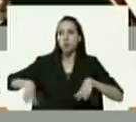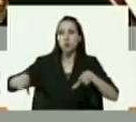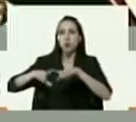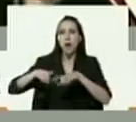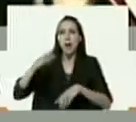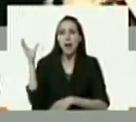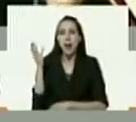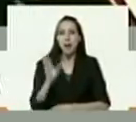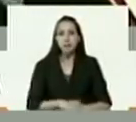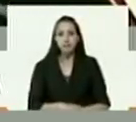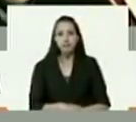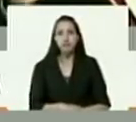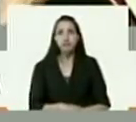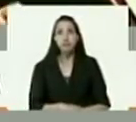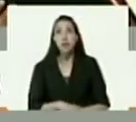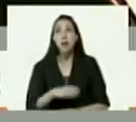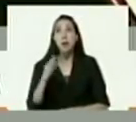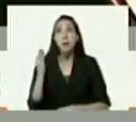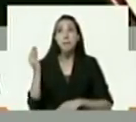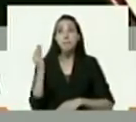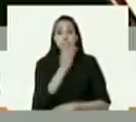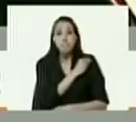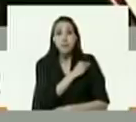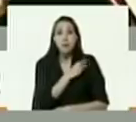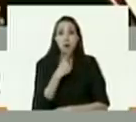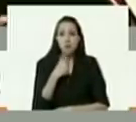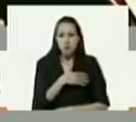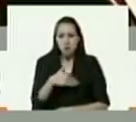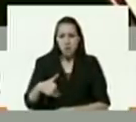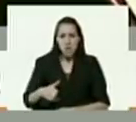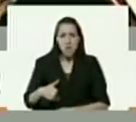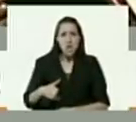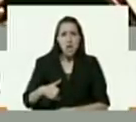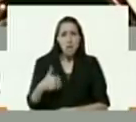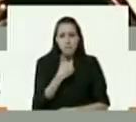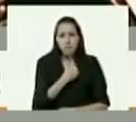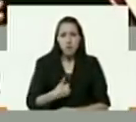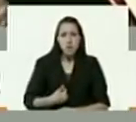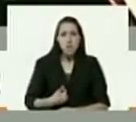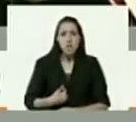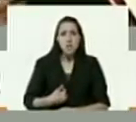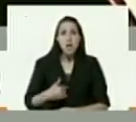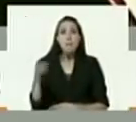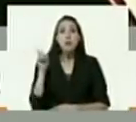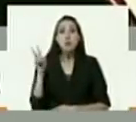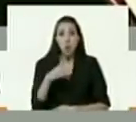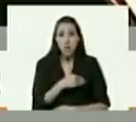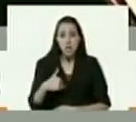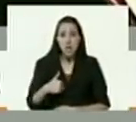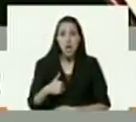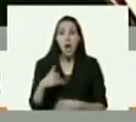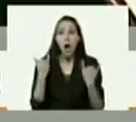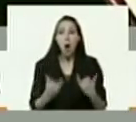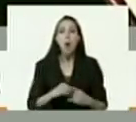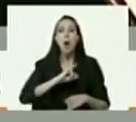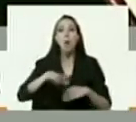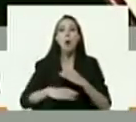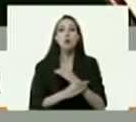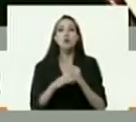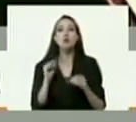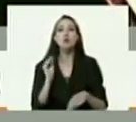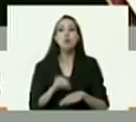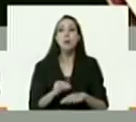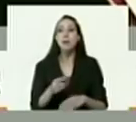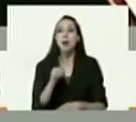Iba pasando por la calle y me llamaron y me dijeron, ¿no quiere ser presidente? Yo dije, bueno, sí, será. ¿Ah? Lo mismo ahora dice el señor Guaidó. Ah, es que